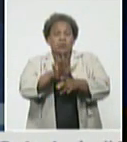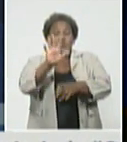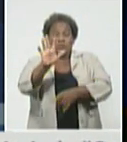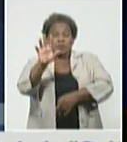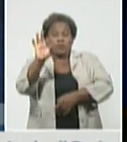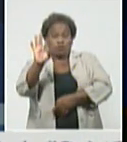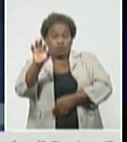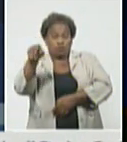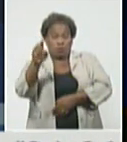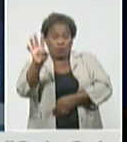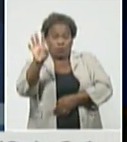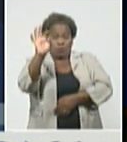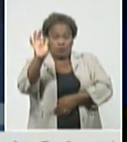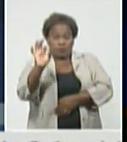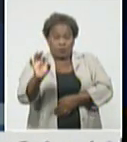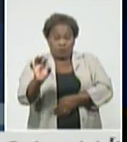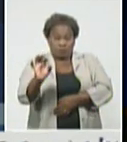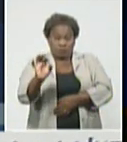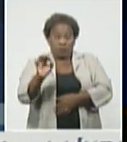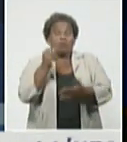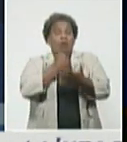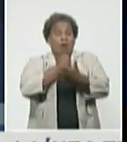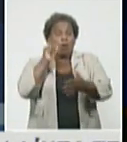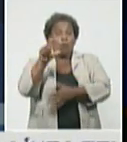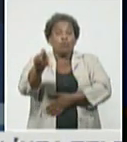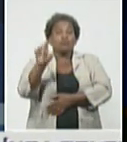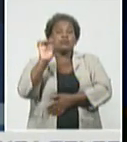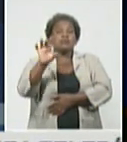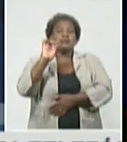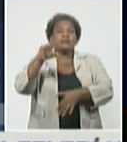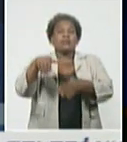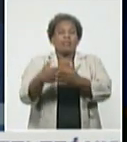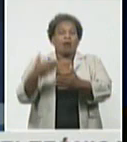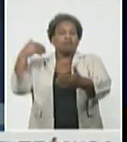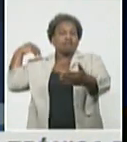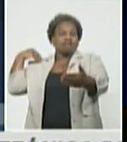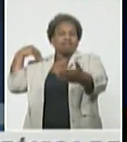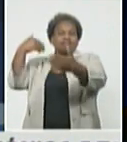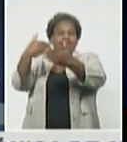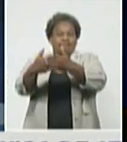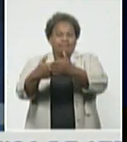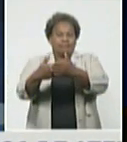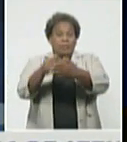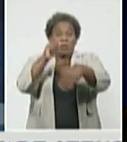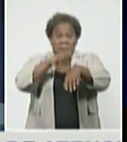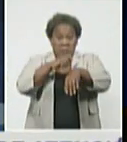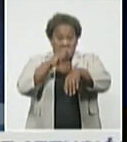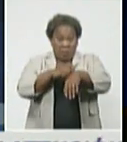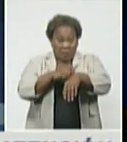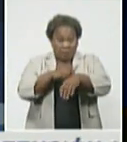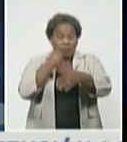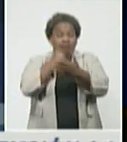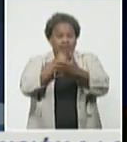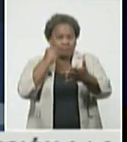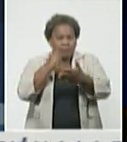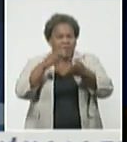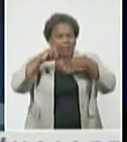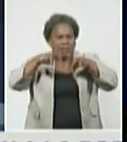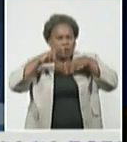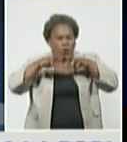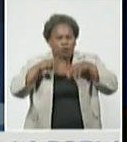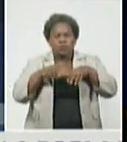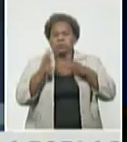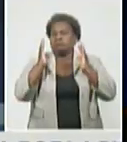58,4% de los confirmados en los últimos 15 días que en el momento del diagnóstico no